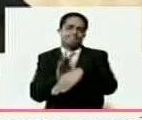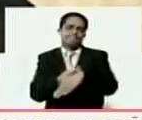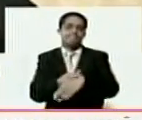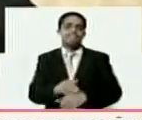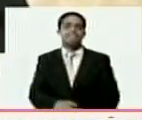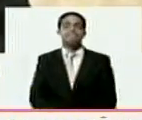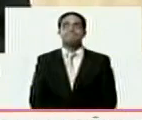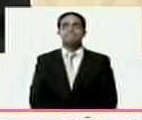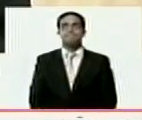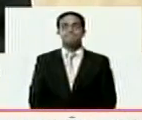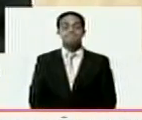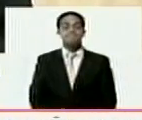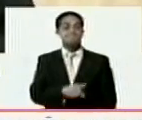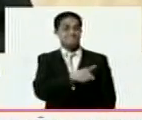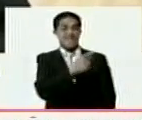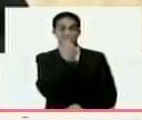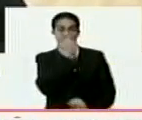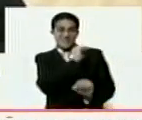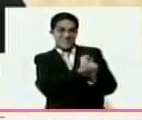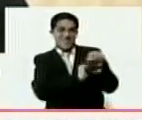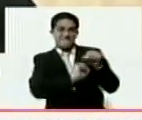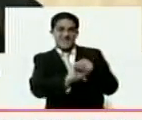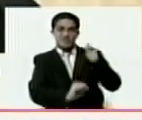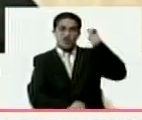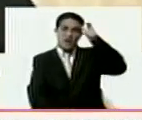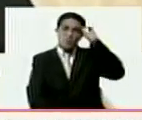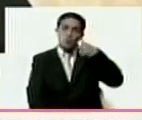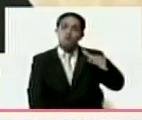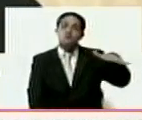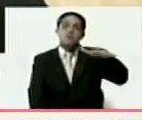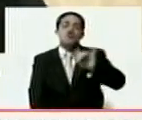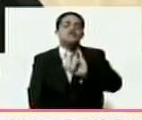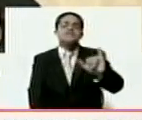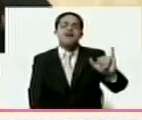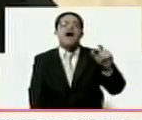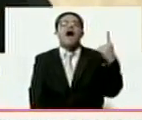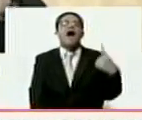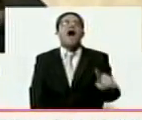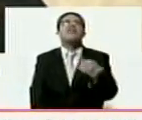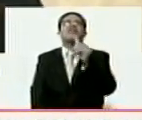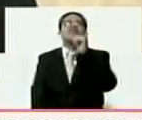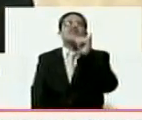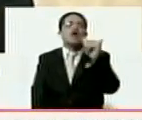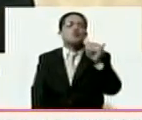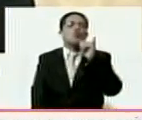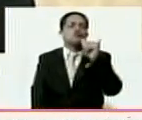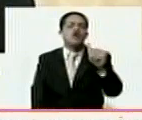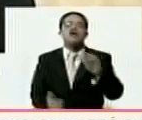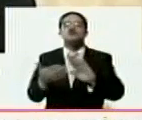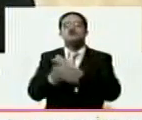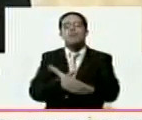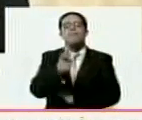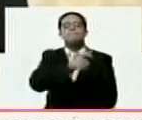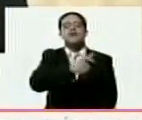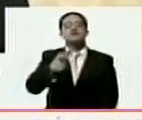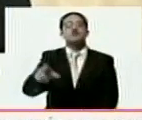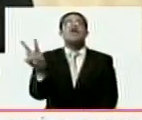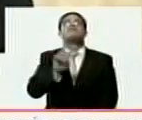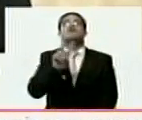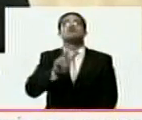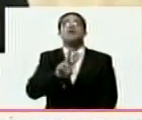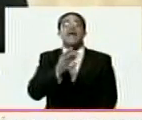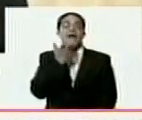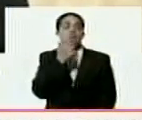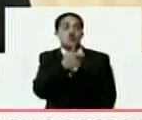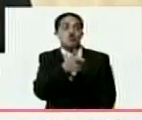la Defensoría del Pueblo ya han comenzado a llegar las denuncias de venezolanos y venezolanas cuyo hijo perdió la